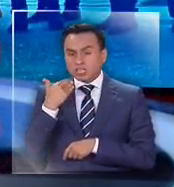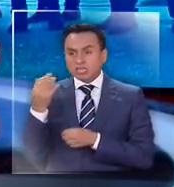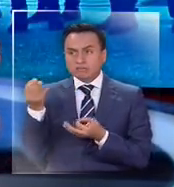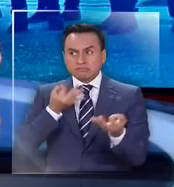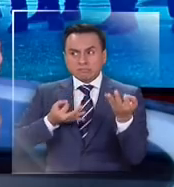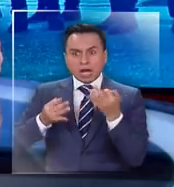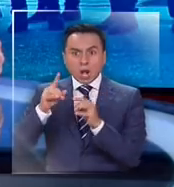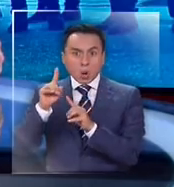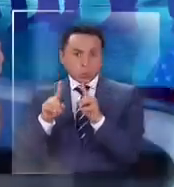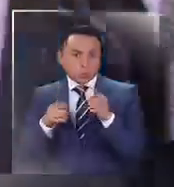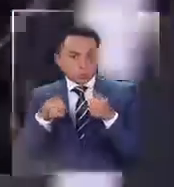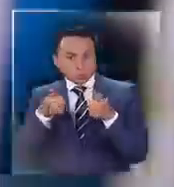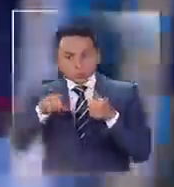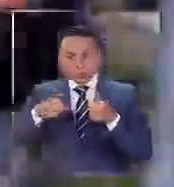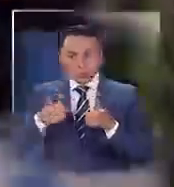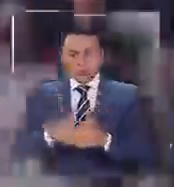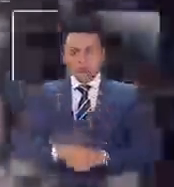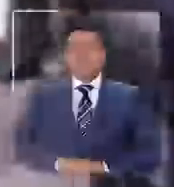algunos?